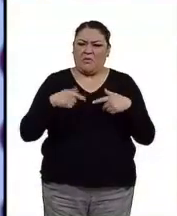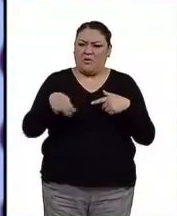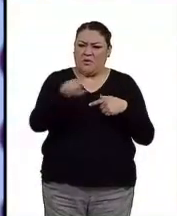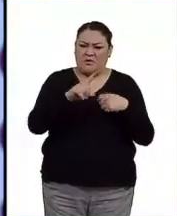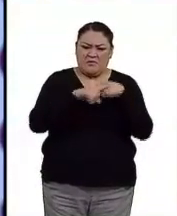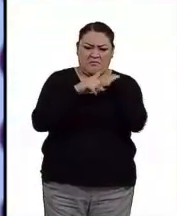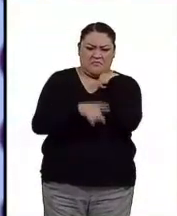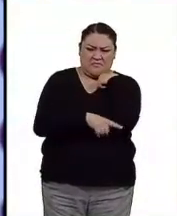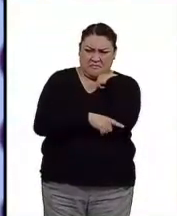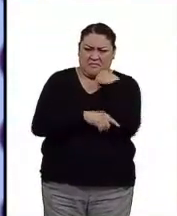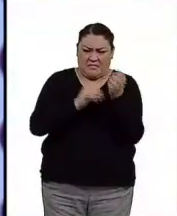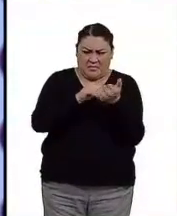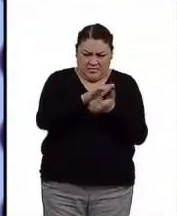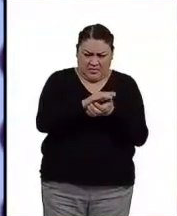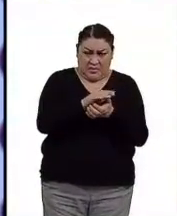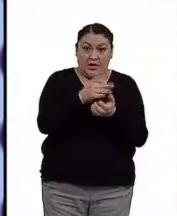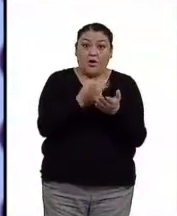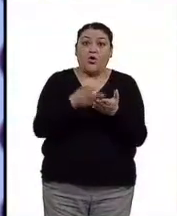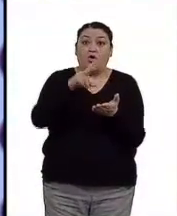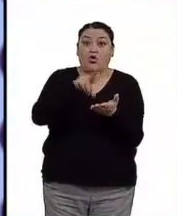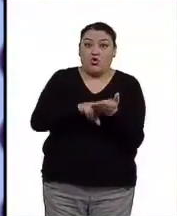embarazo en una práctica